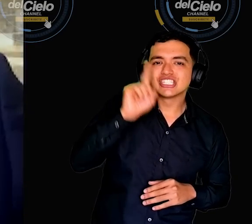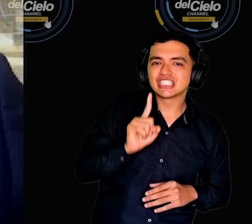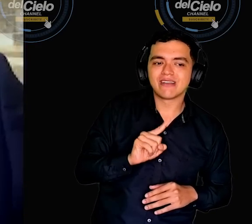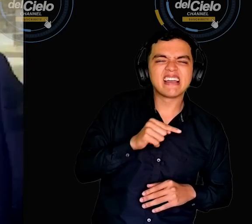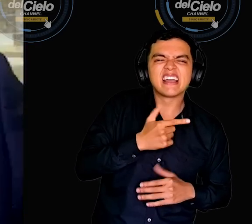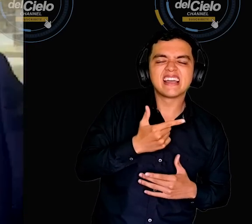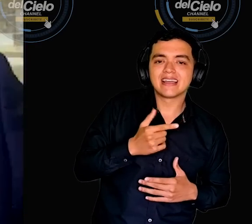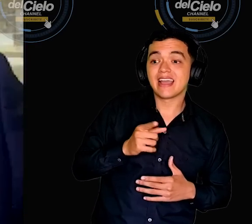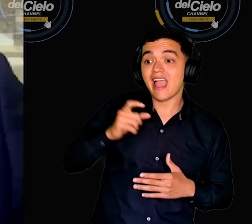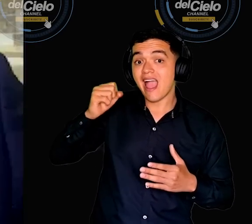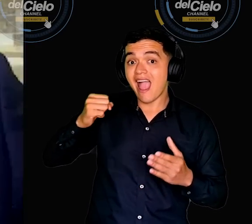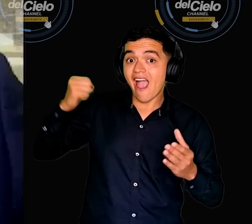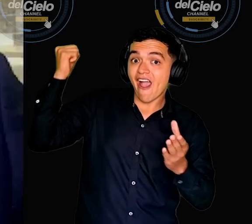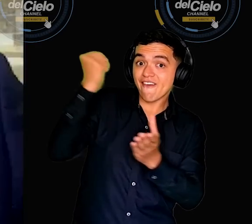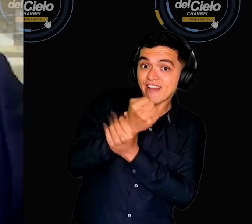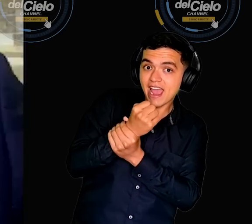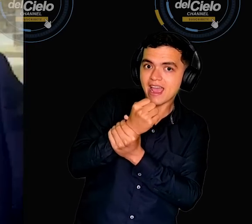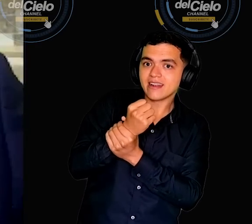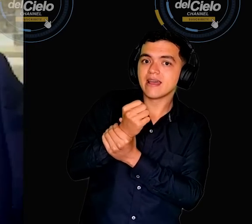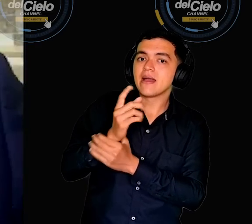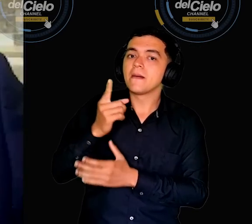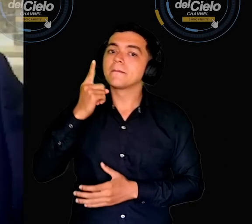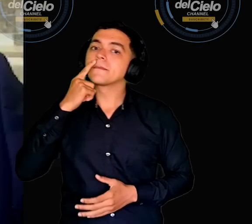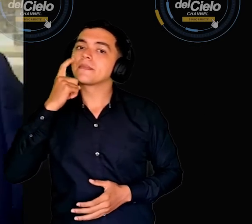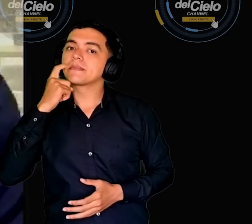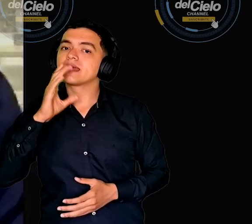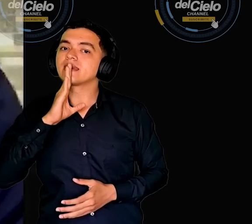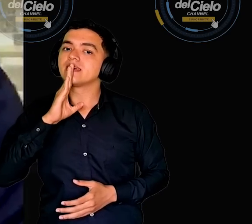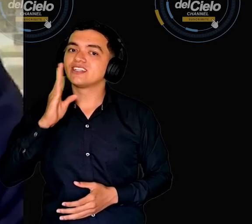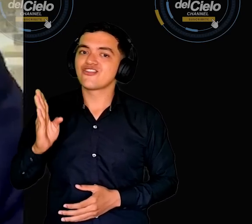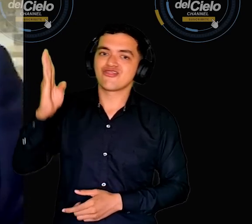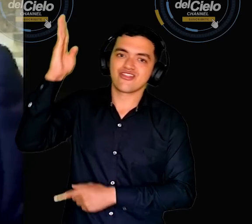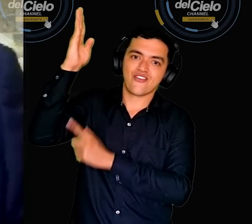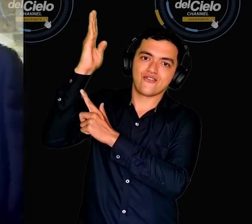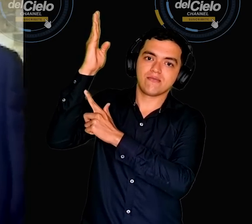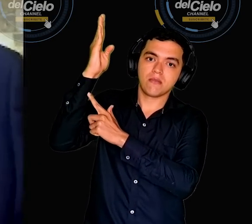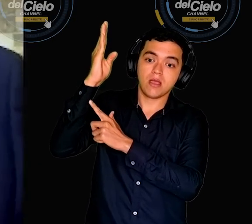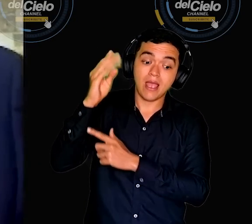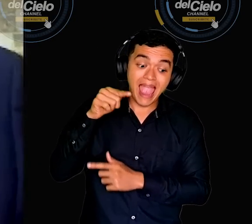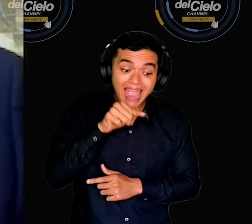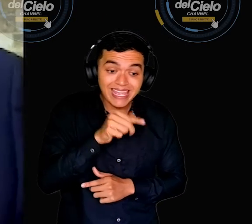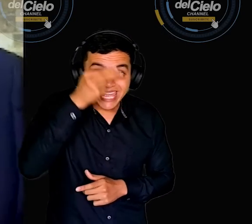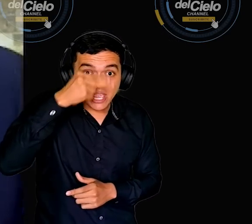Pero él se dejó amarrar, se dejó poner encima del altar y vio que su padre